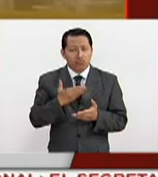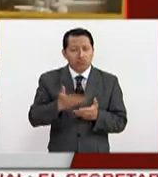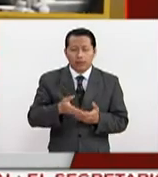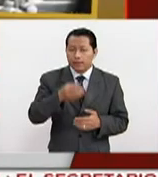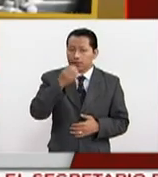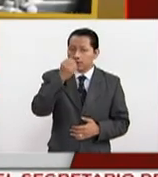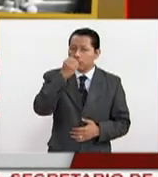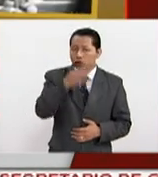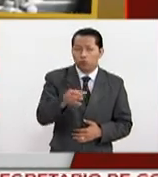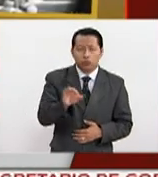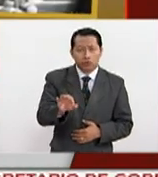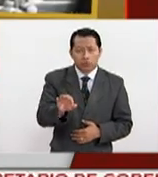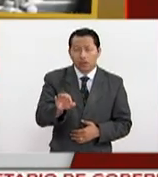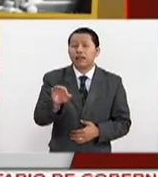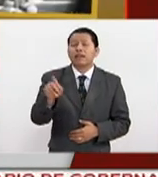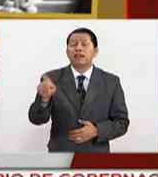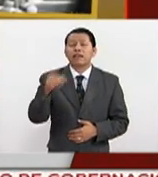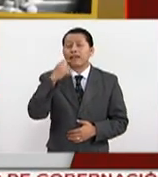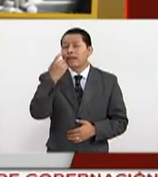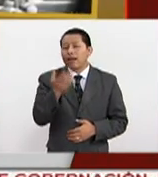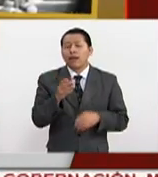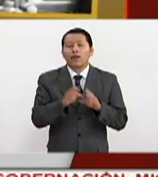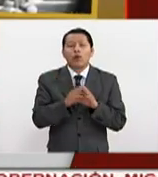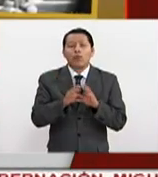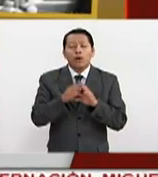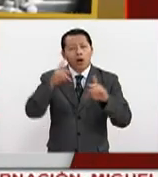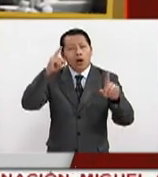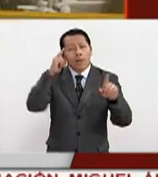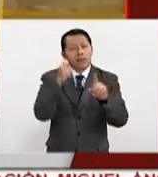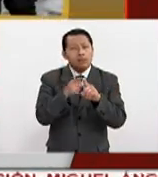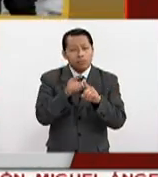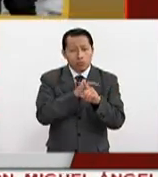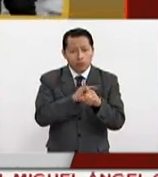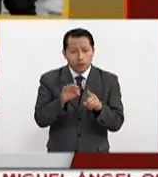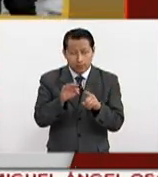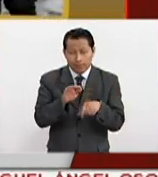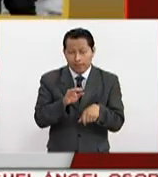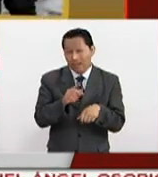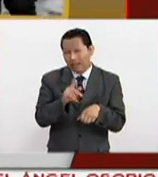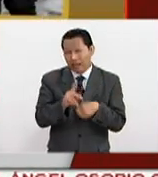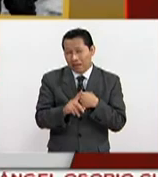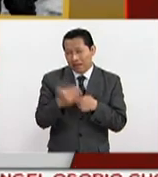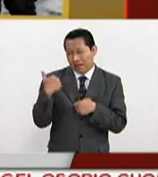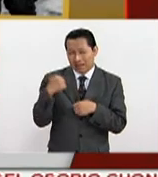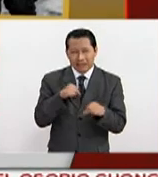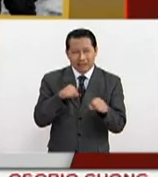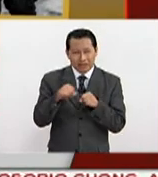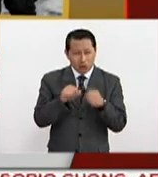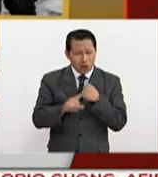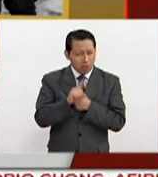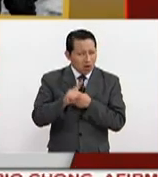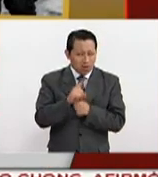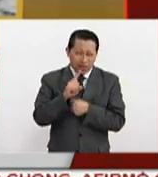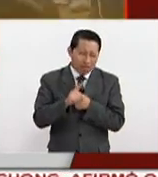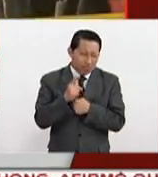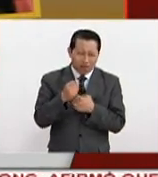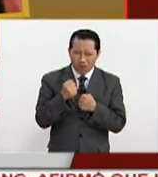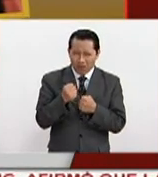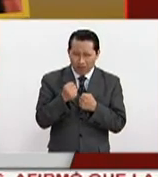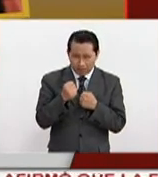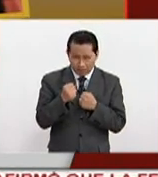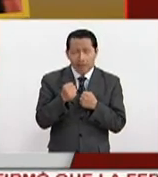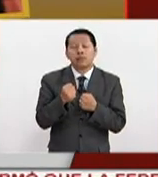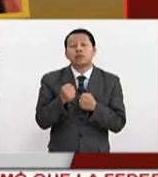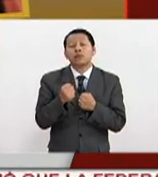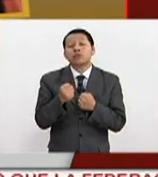Ellos lo que quieren es ayudar a los que quedaron más afectados por estos pasados sismos y los